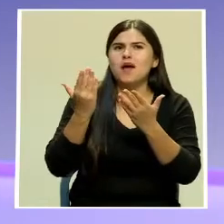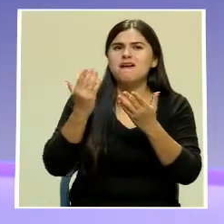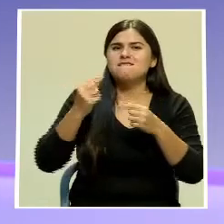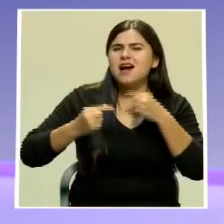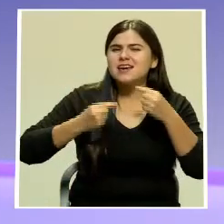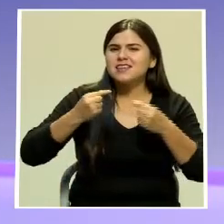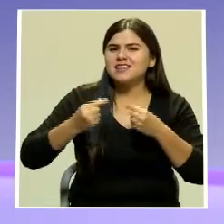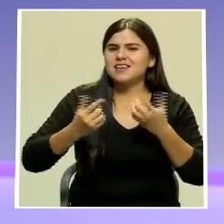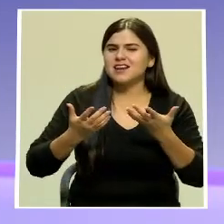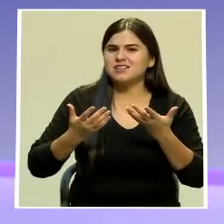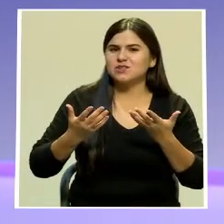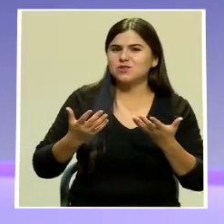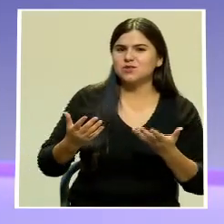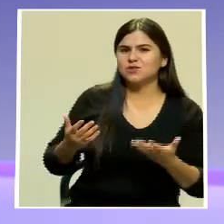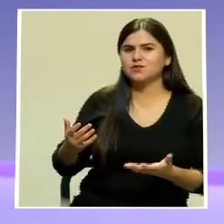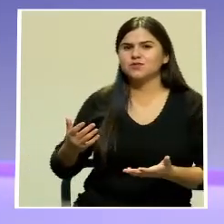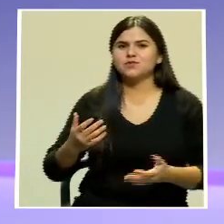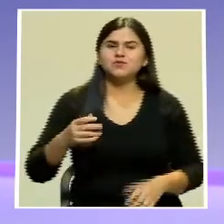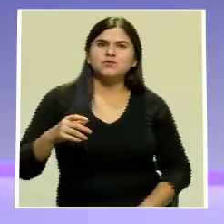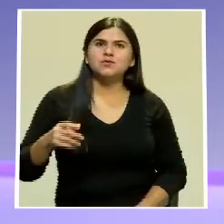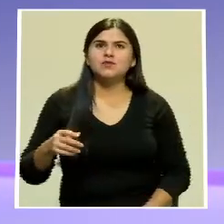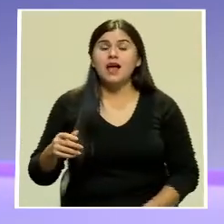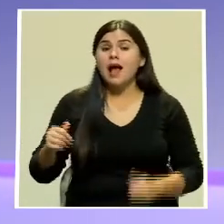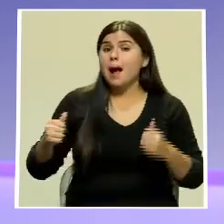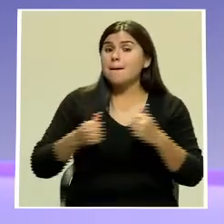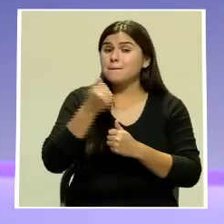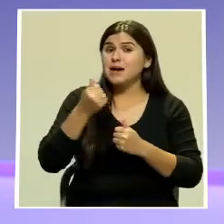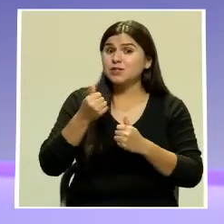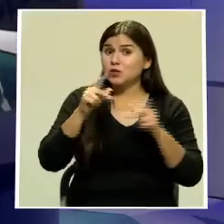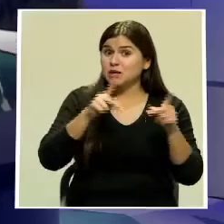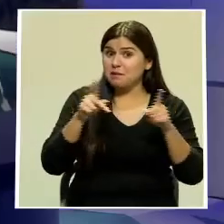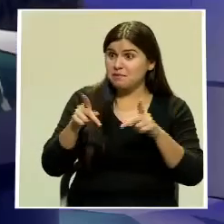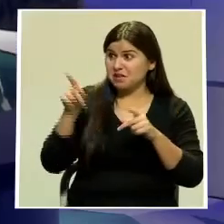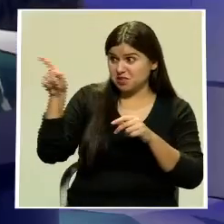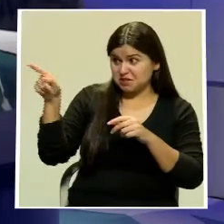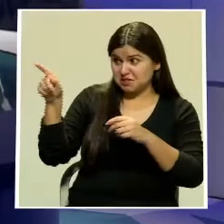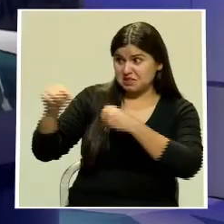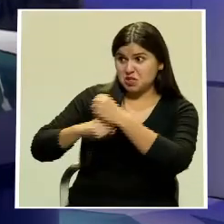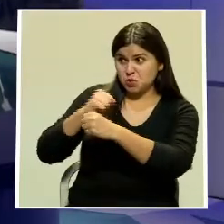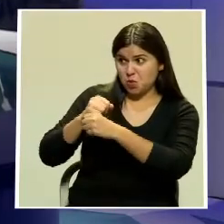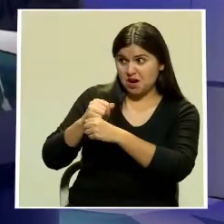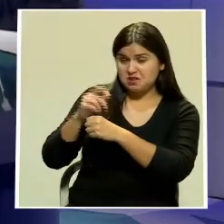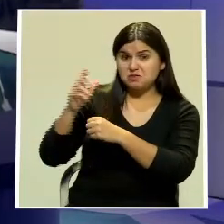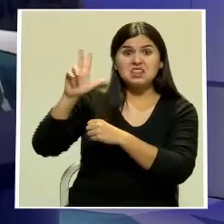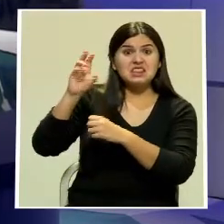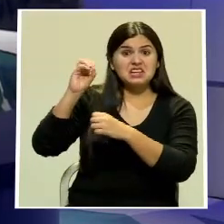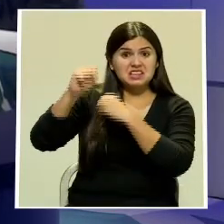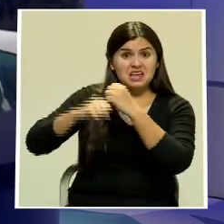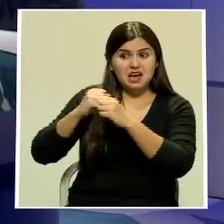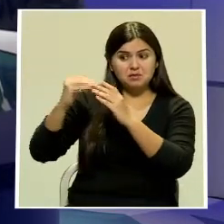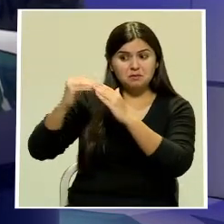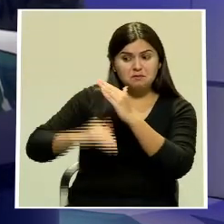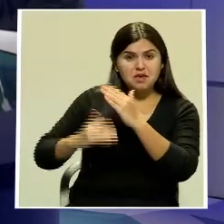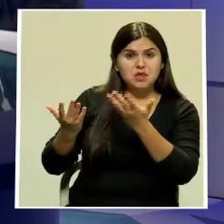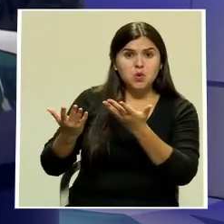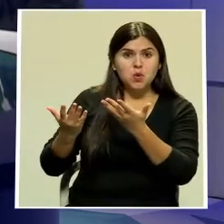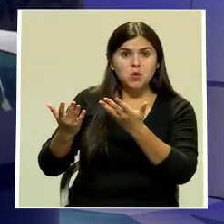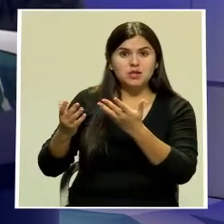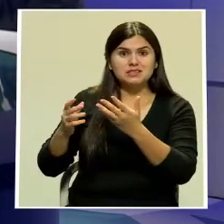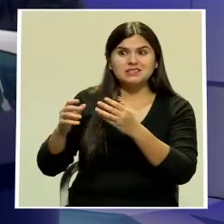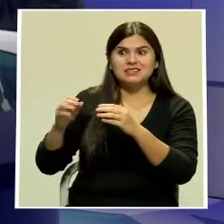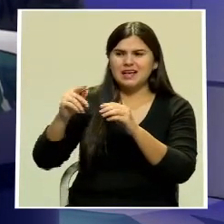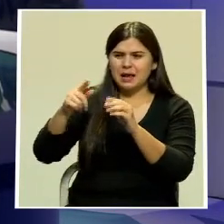¿Qué ofrecerle? La mayoría de la gente de su generación, de las personas menores de 30 años de la zona sur, la única manera